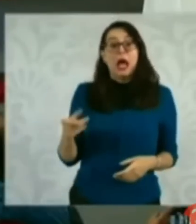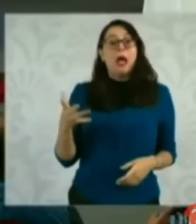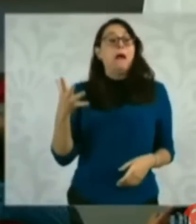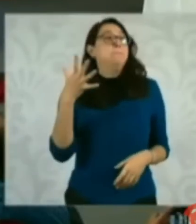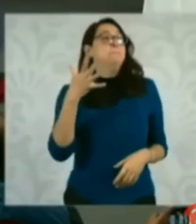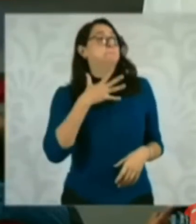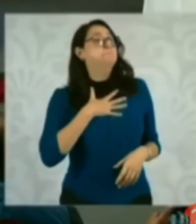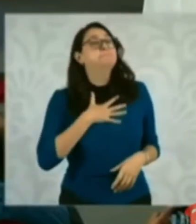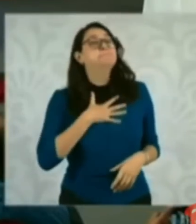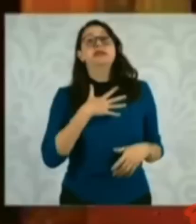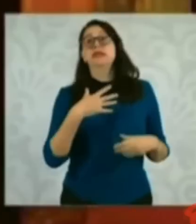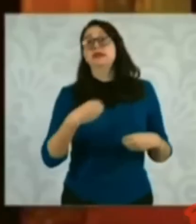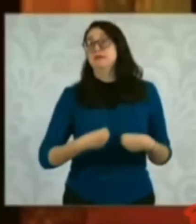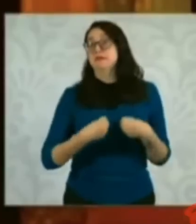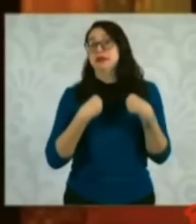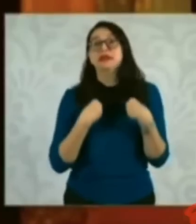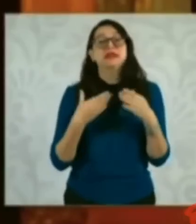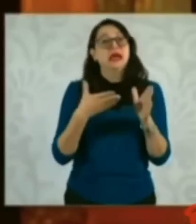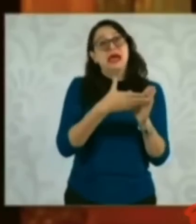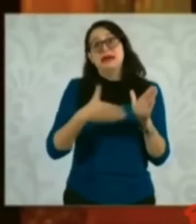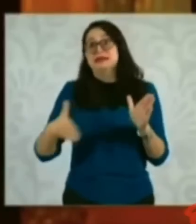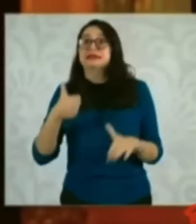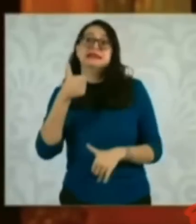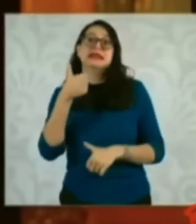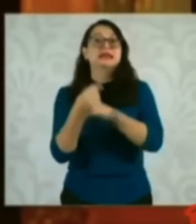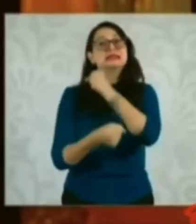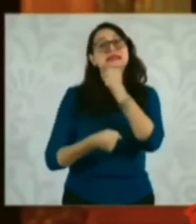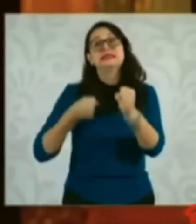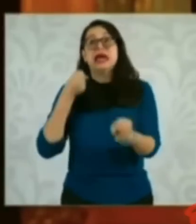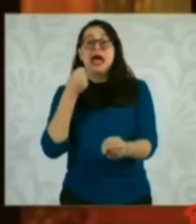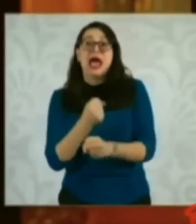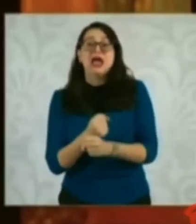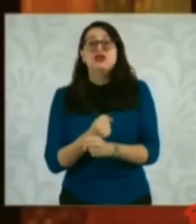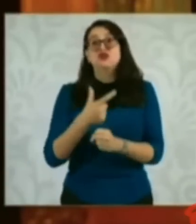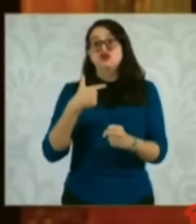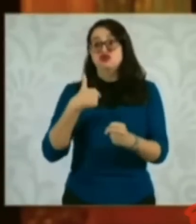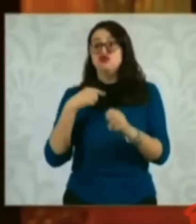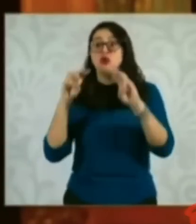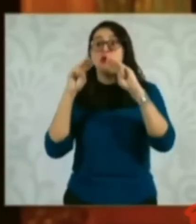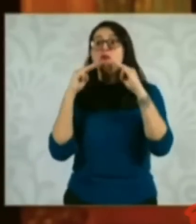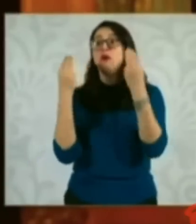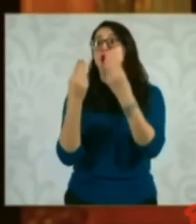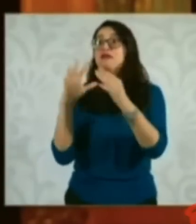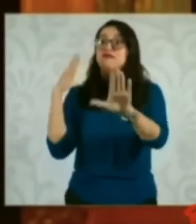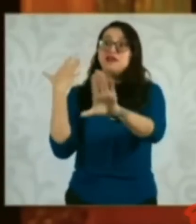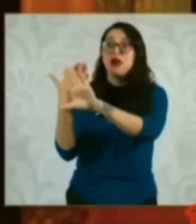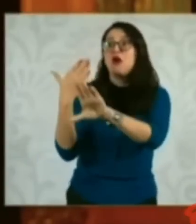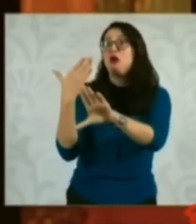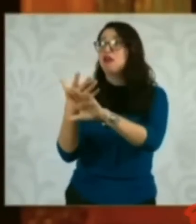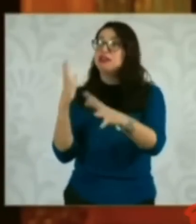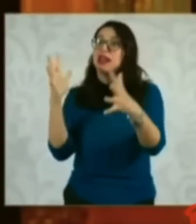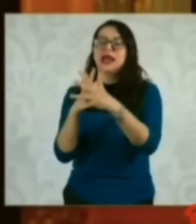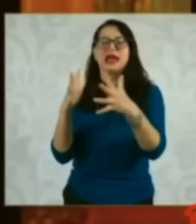6 años que estaba coludido, al menos con el cártel de Sinaloa.